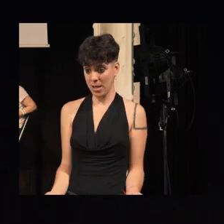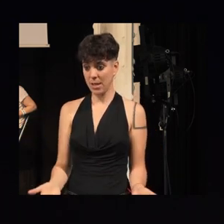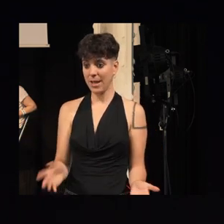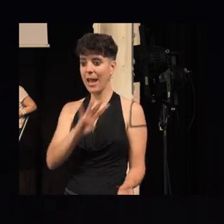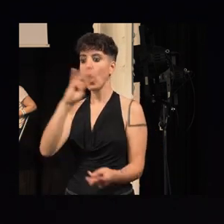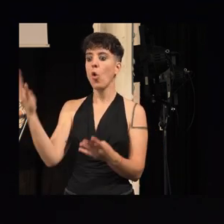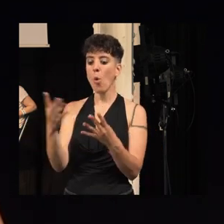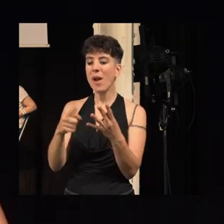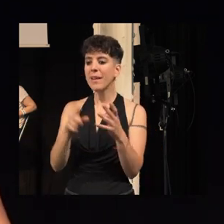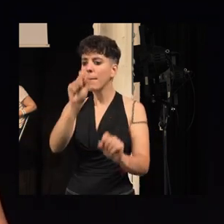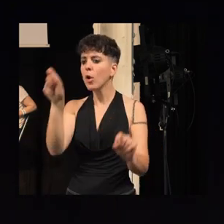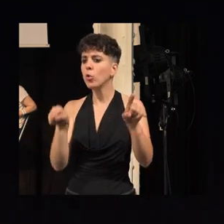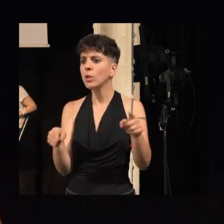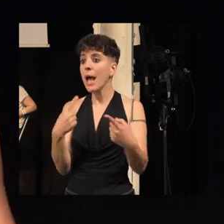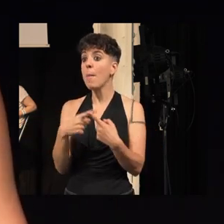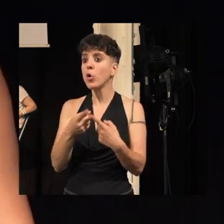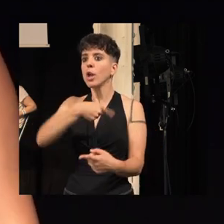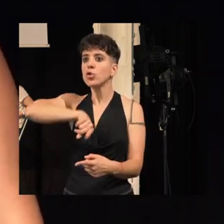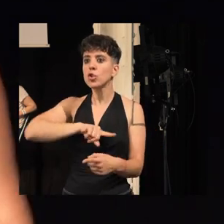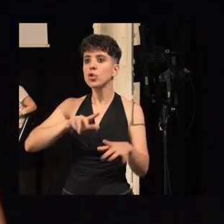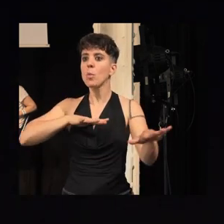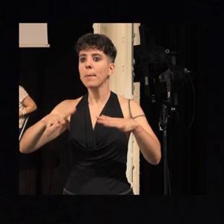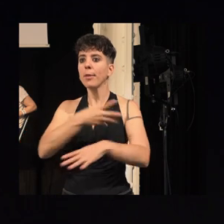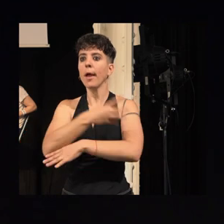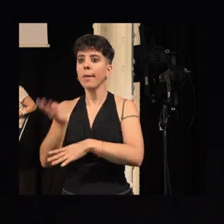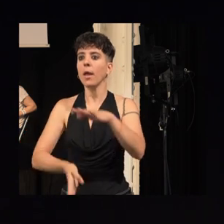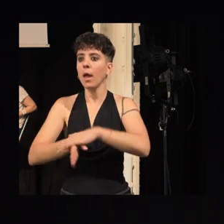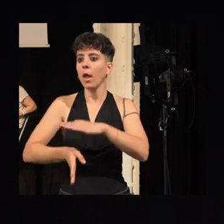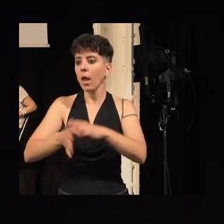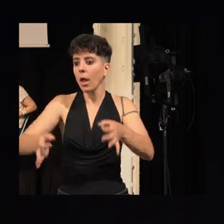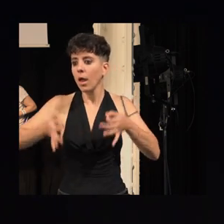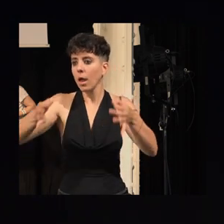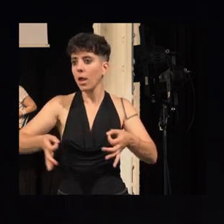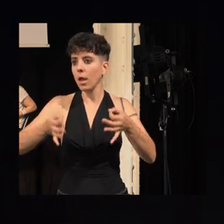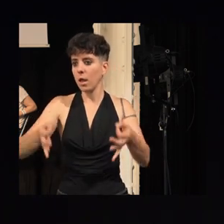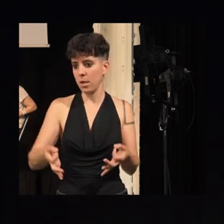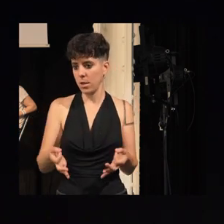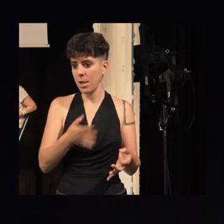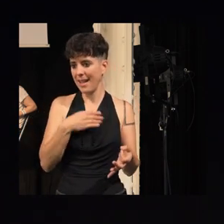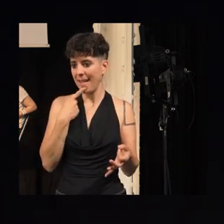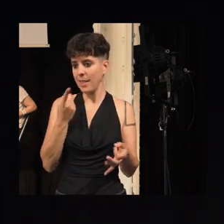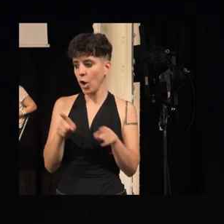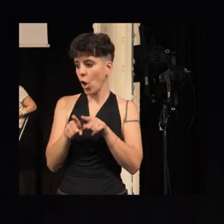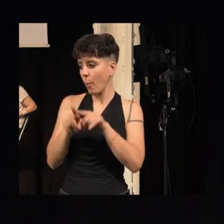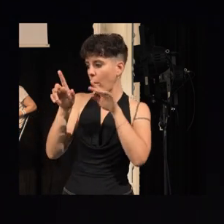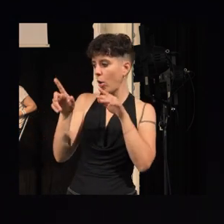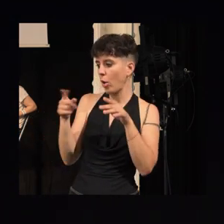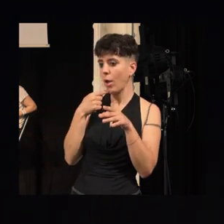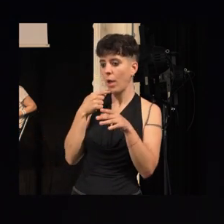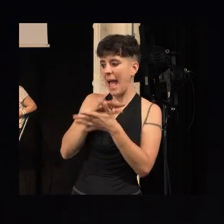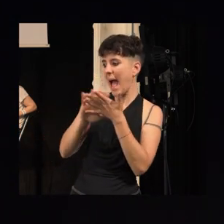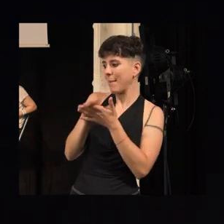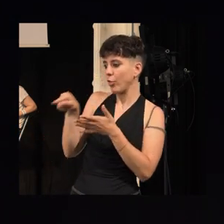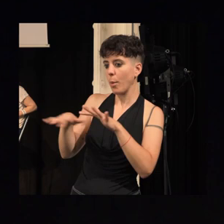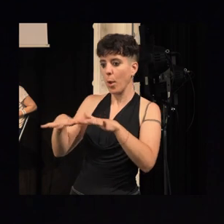¿por qué seguimos hablando de movimiento LGTB? ¿Por qué seguimos haciéndole la cama a un movimiento que no existe, que está liderado básicamente